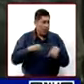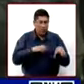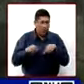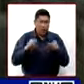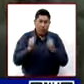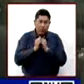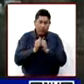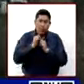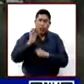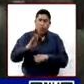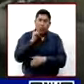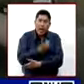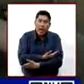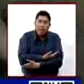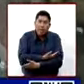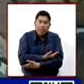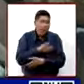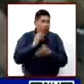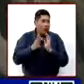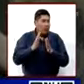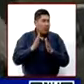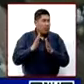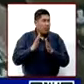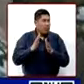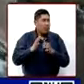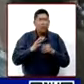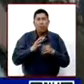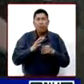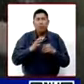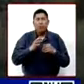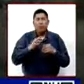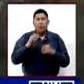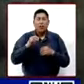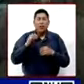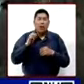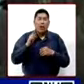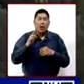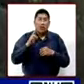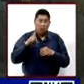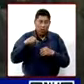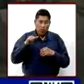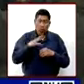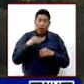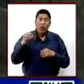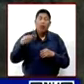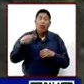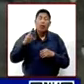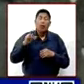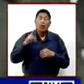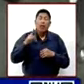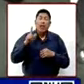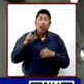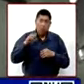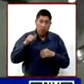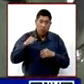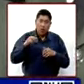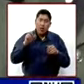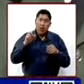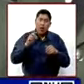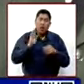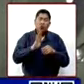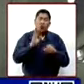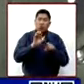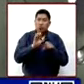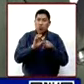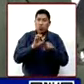producido en compañía de su hija. Estamos hablando que entre Elvira Arequipa Cachaya y Guadalupe Mamani Arequipa había matado a la segunda pareja